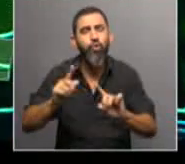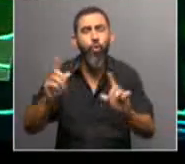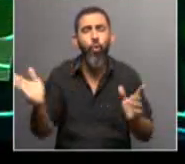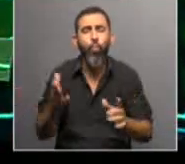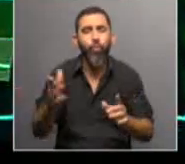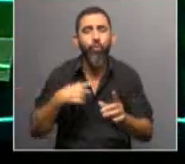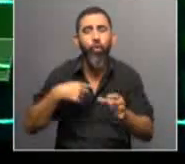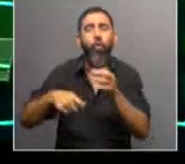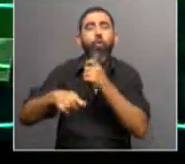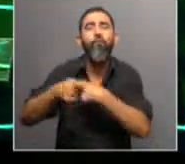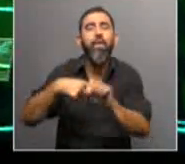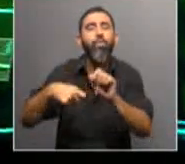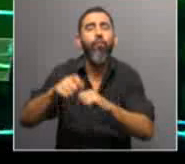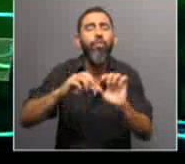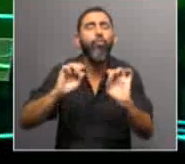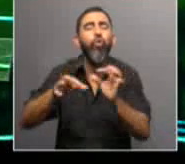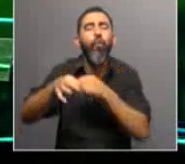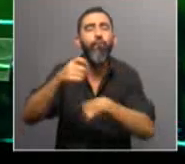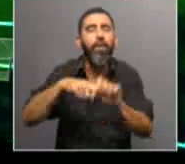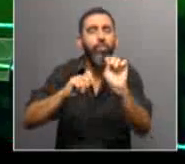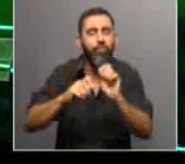¿no? Estoy vendiendo, soy distribuidor de cervezas.